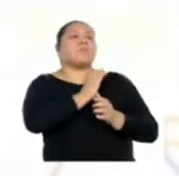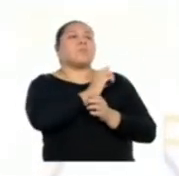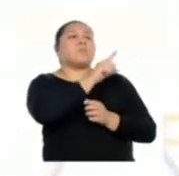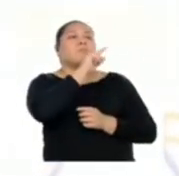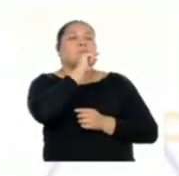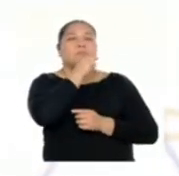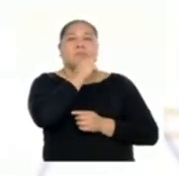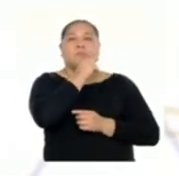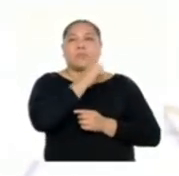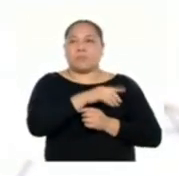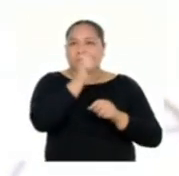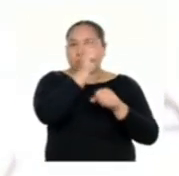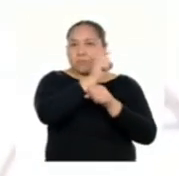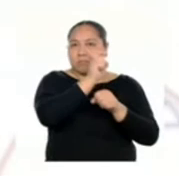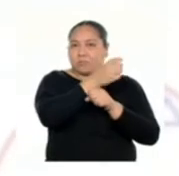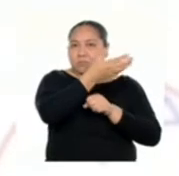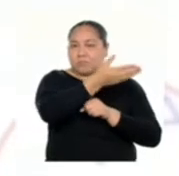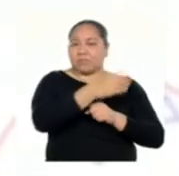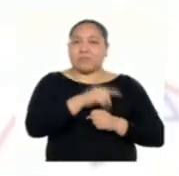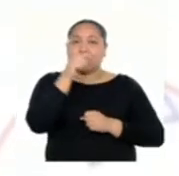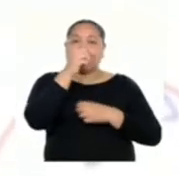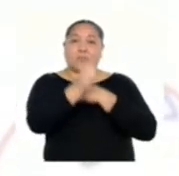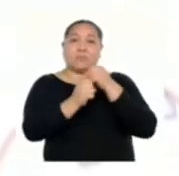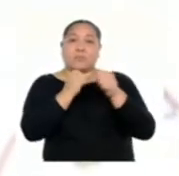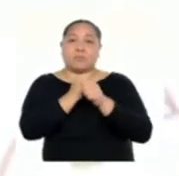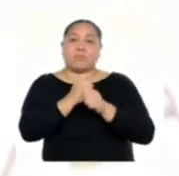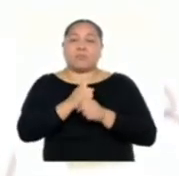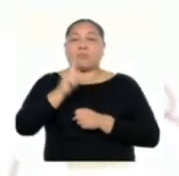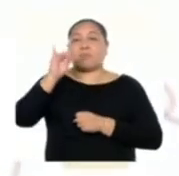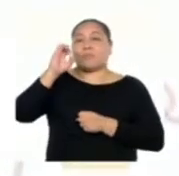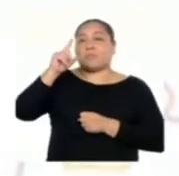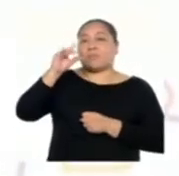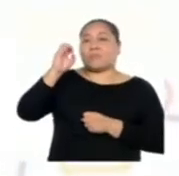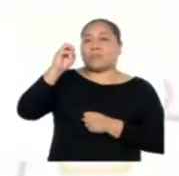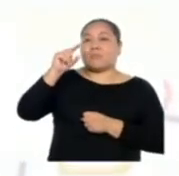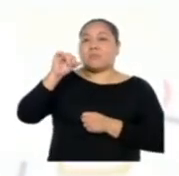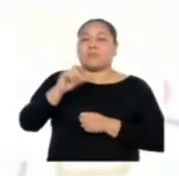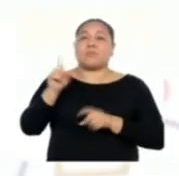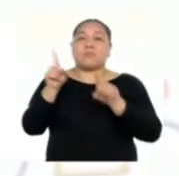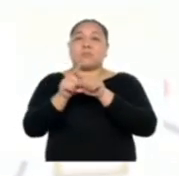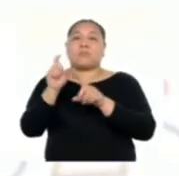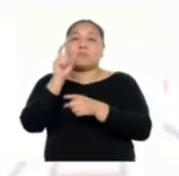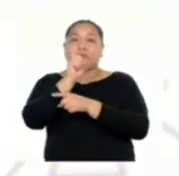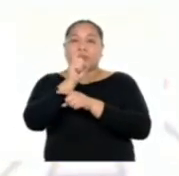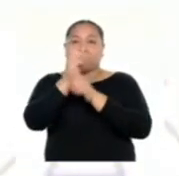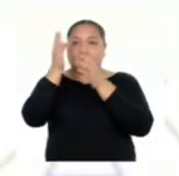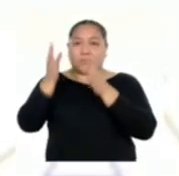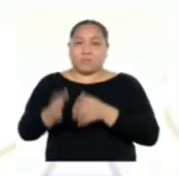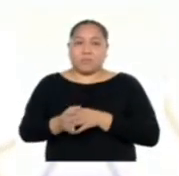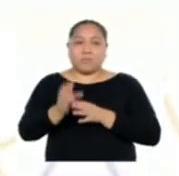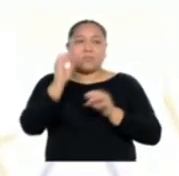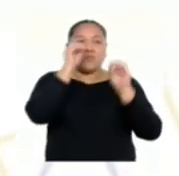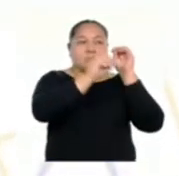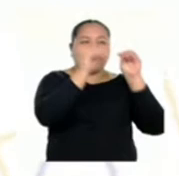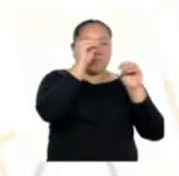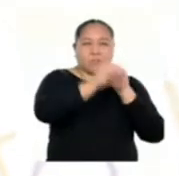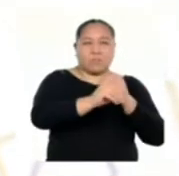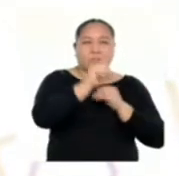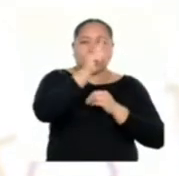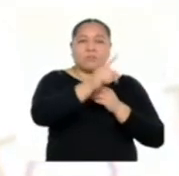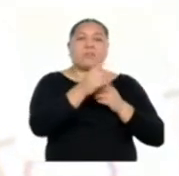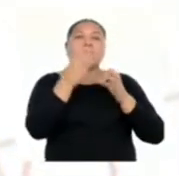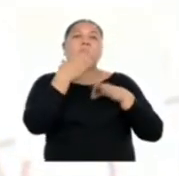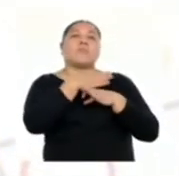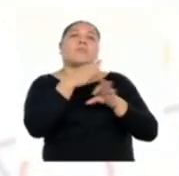femenino. Durante estos años, teólogos y educadores fueron instituyendo un modelo de conducta y personalidad para